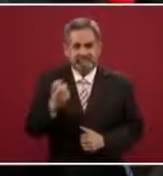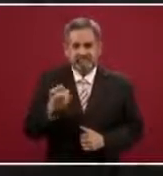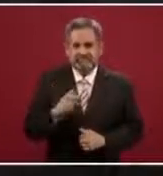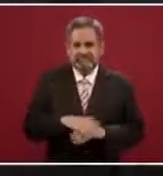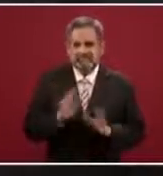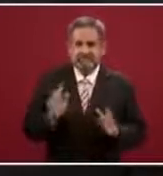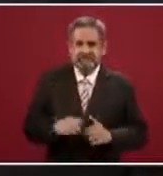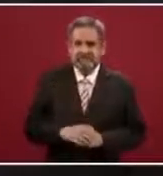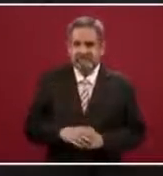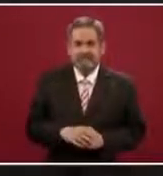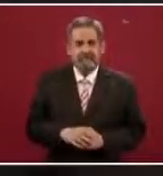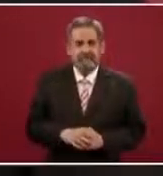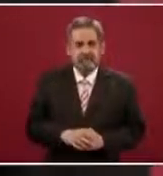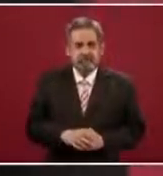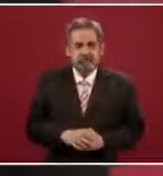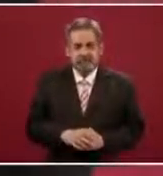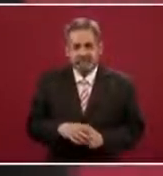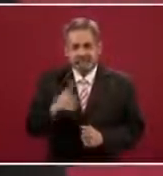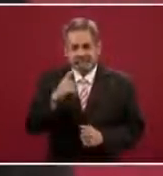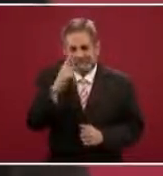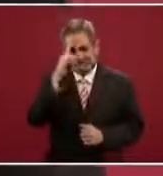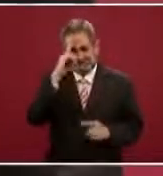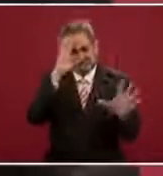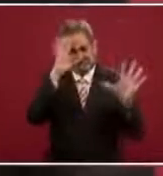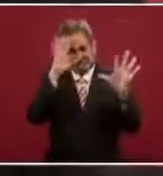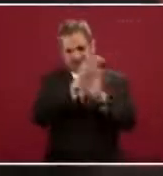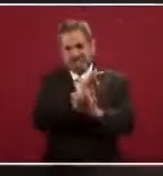más negro